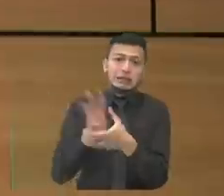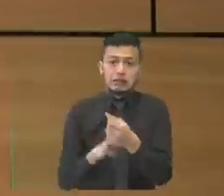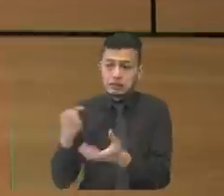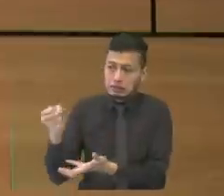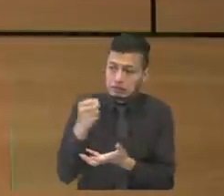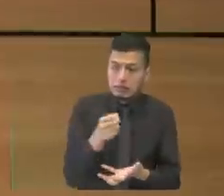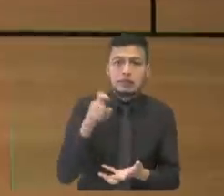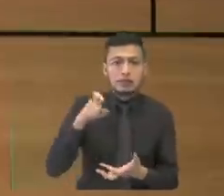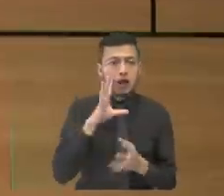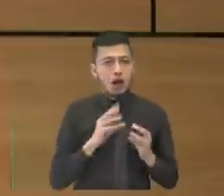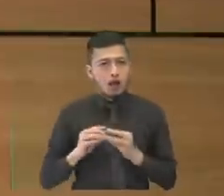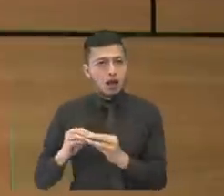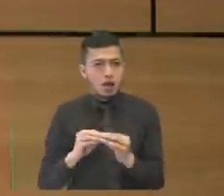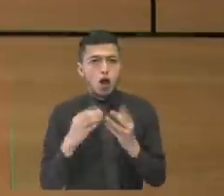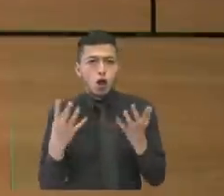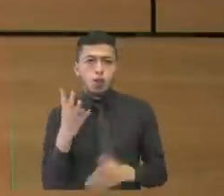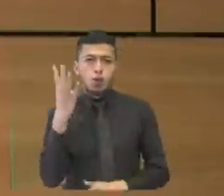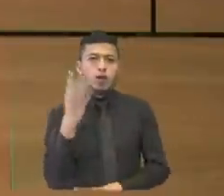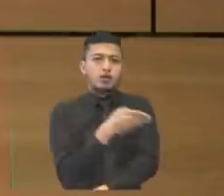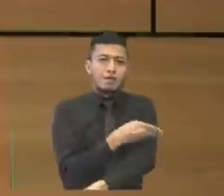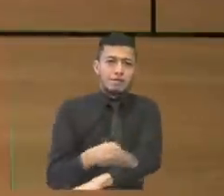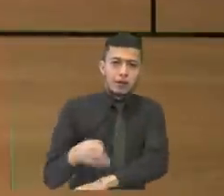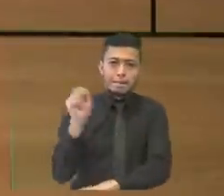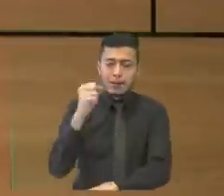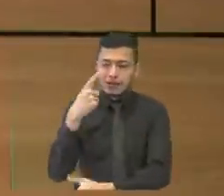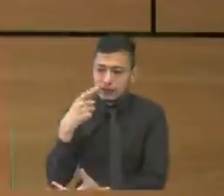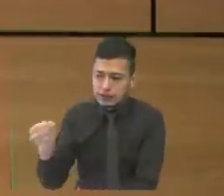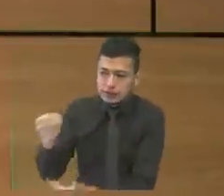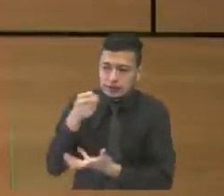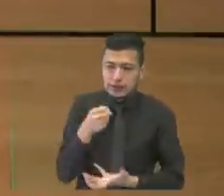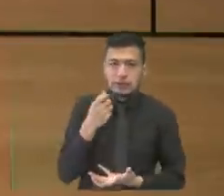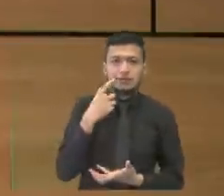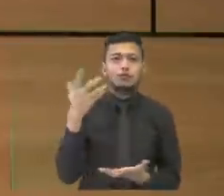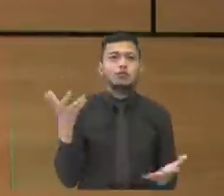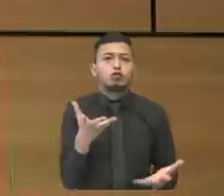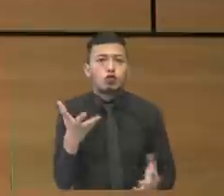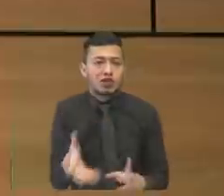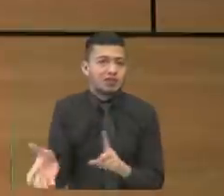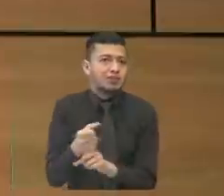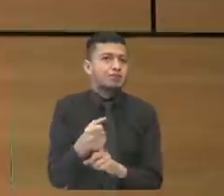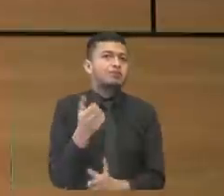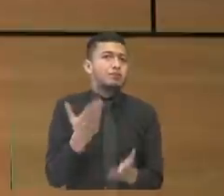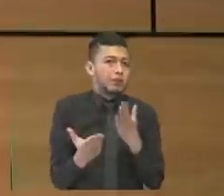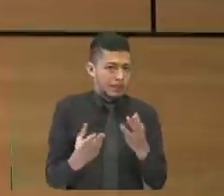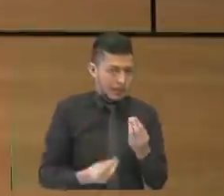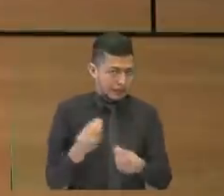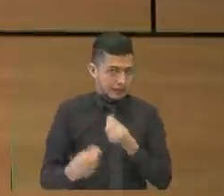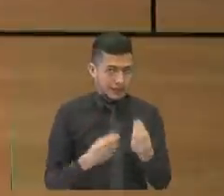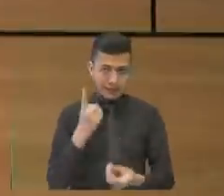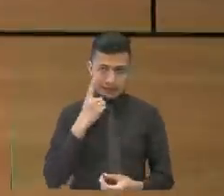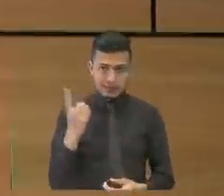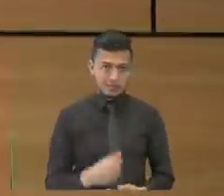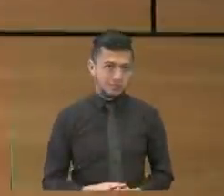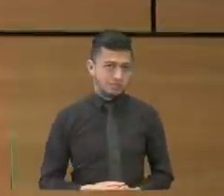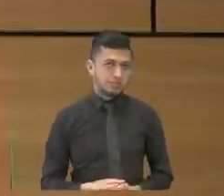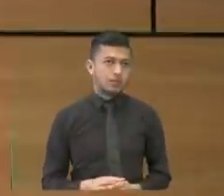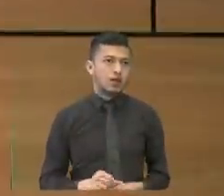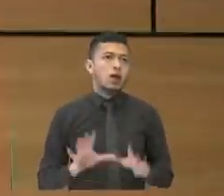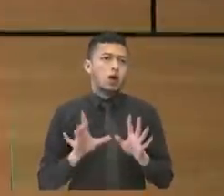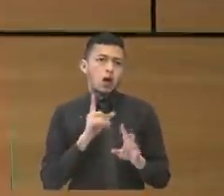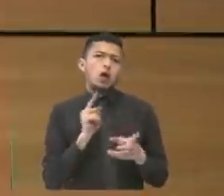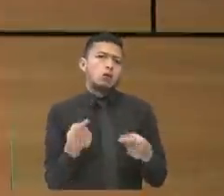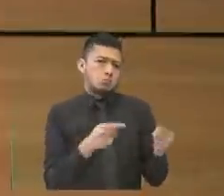dónde sacamos los 4 billones de pesos adicionales para hacer ese juguete. Pero digamos, es una discusión